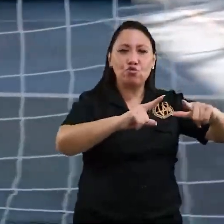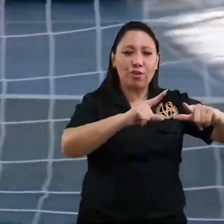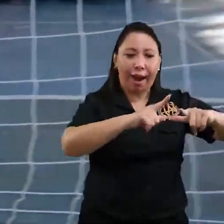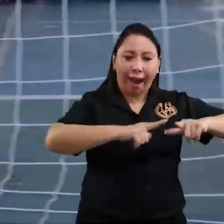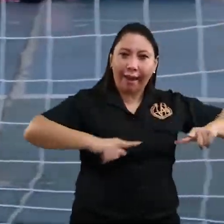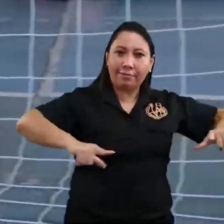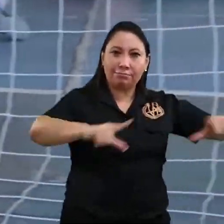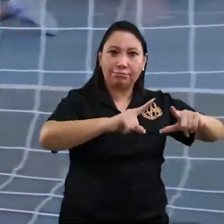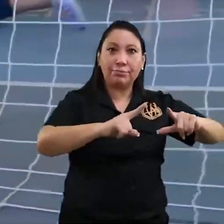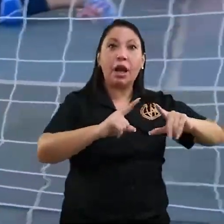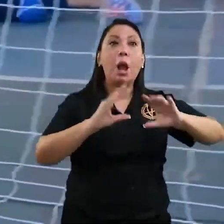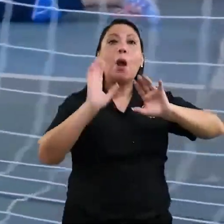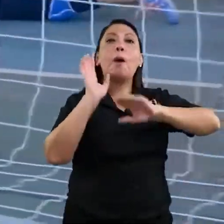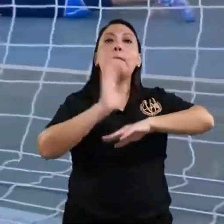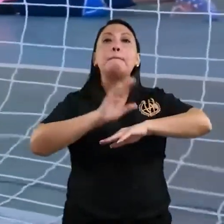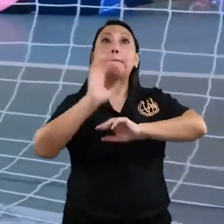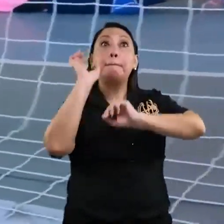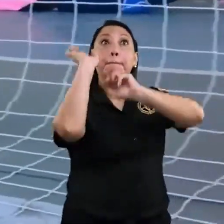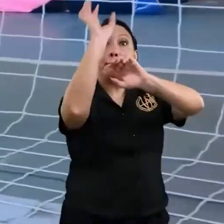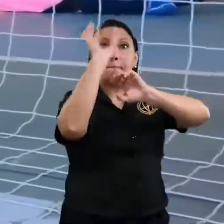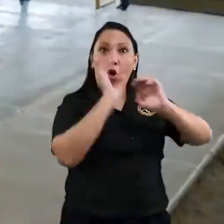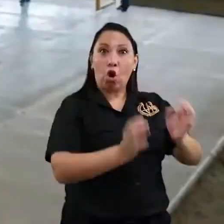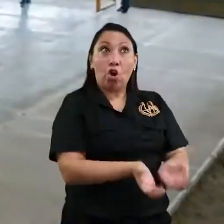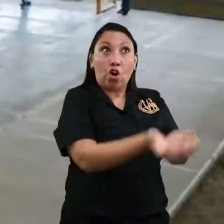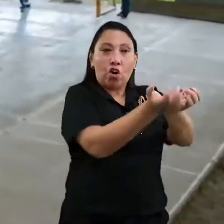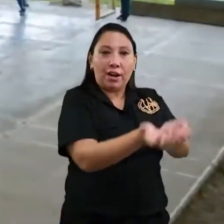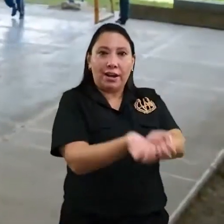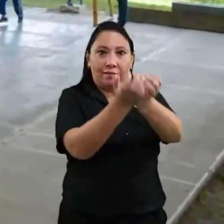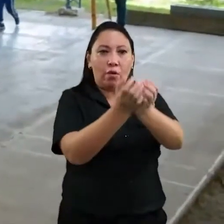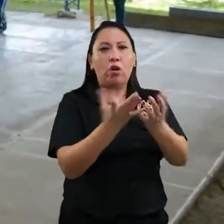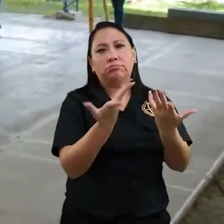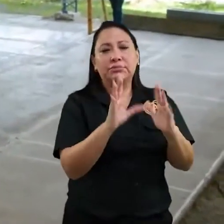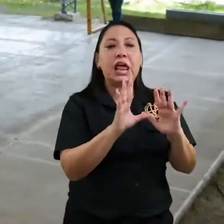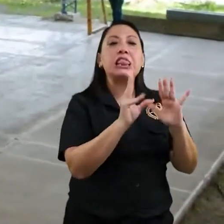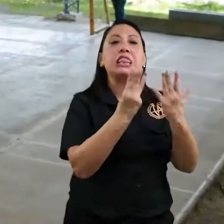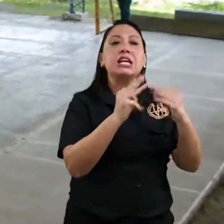permite desarrollar talentos sin importar las limitaciones